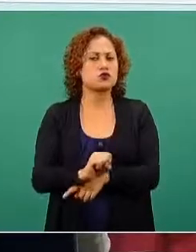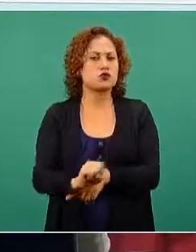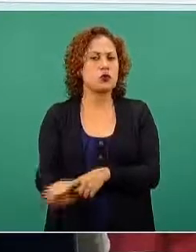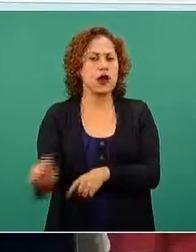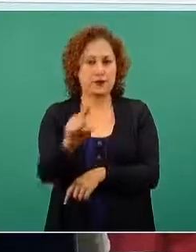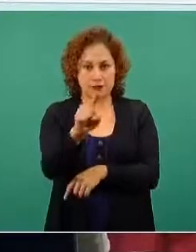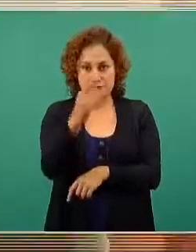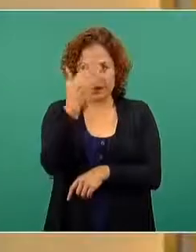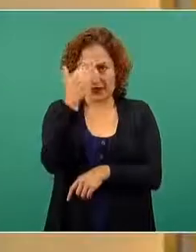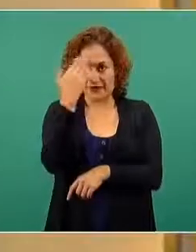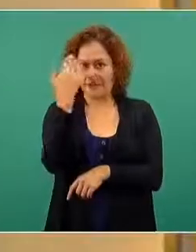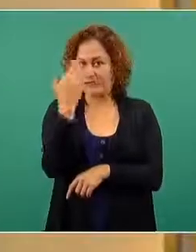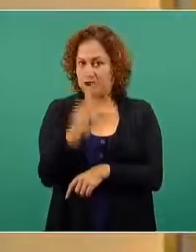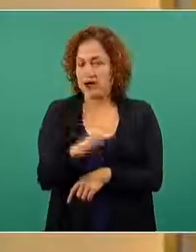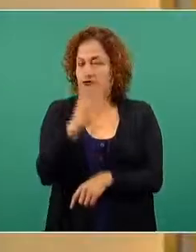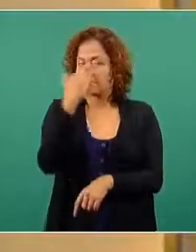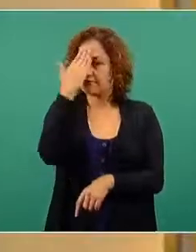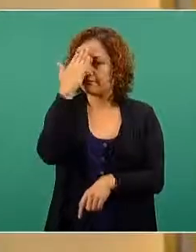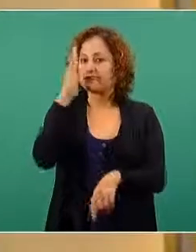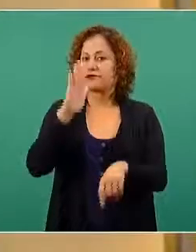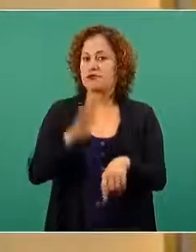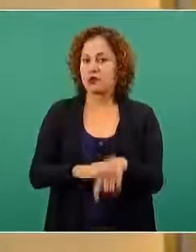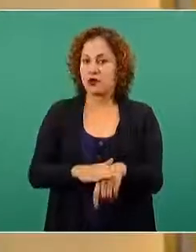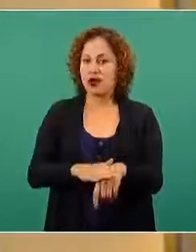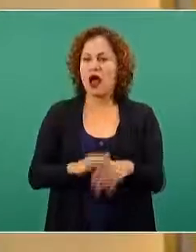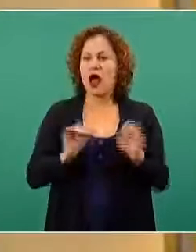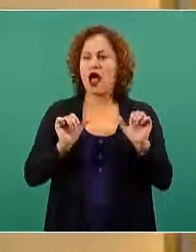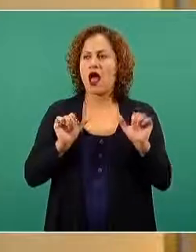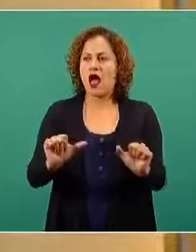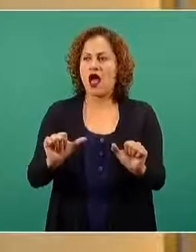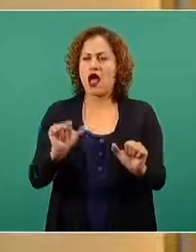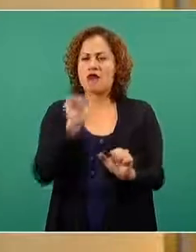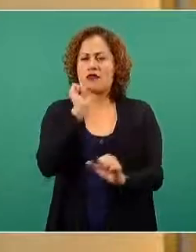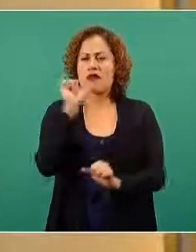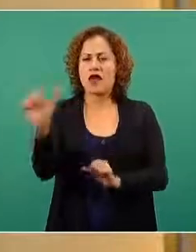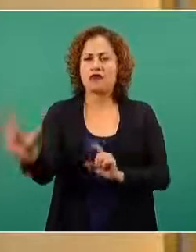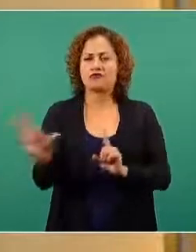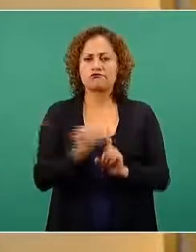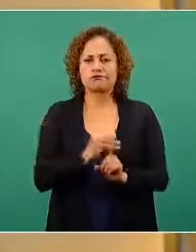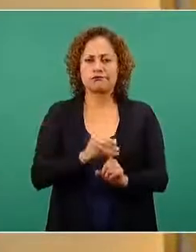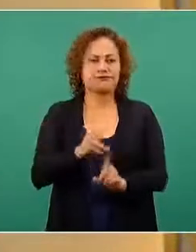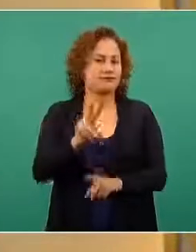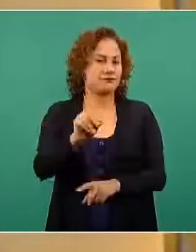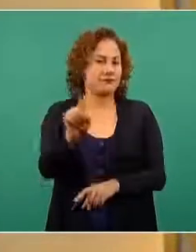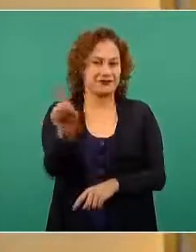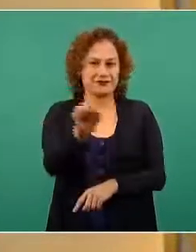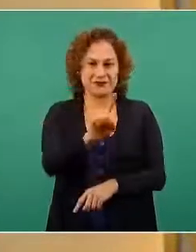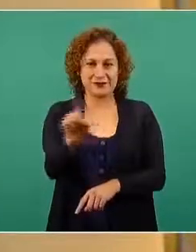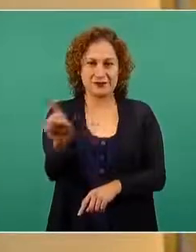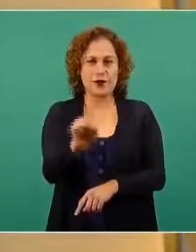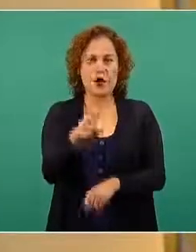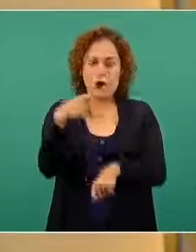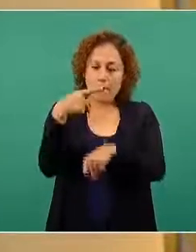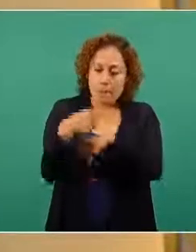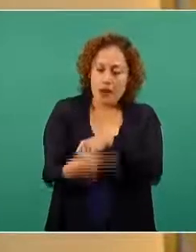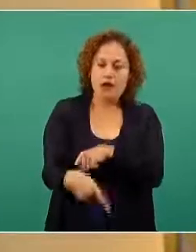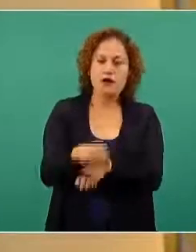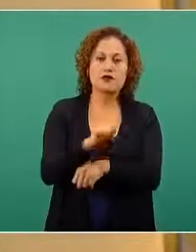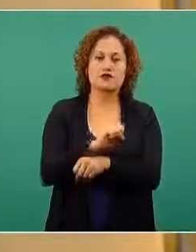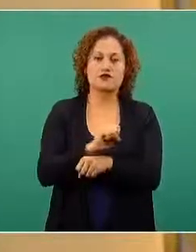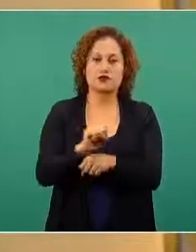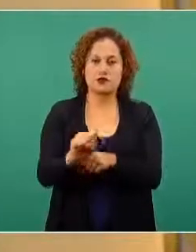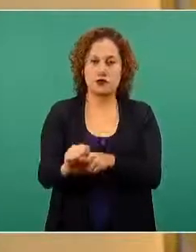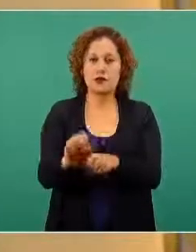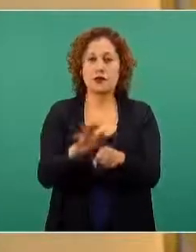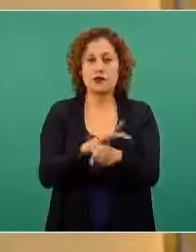nivel bajo de riesgo no es 0. Siempre hay un riesgo, porque el virus sigue existiendo, el virus llegó